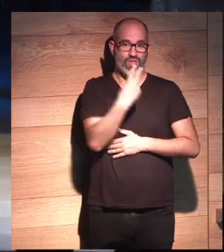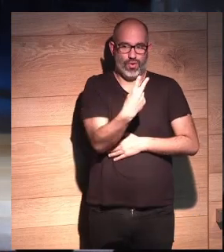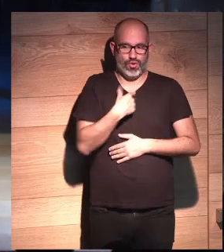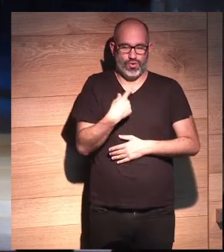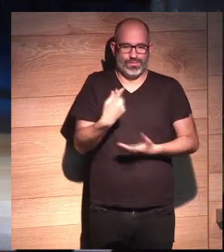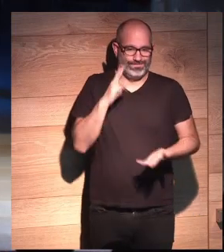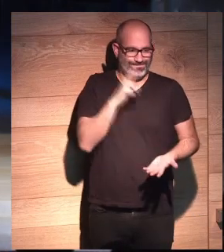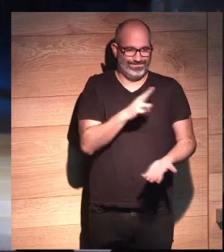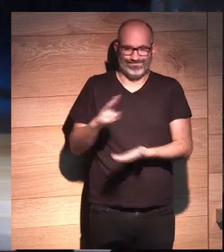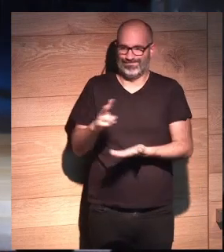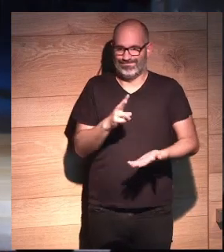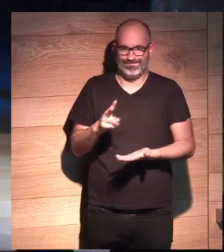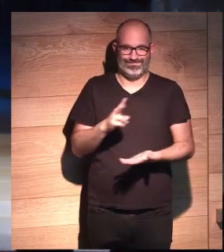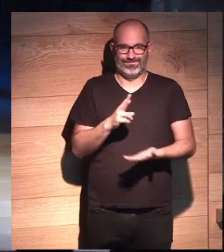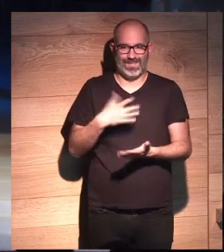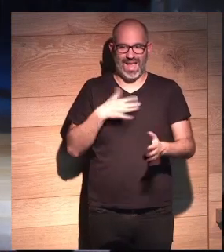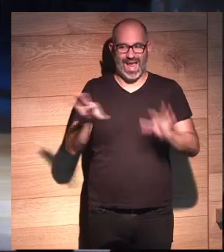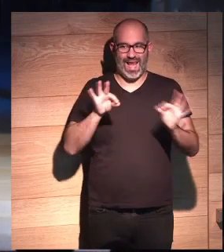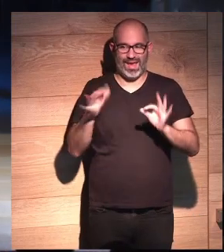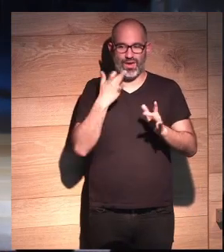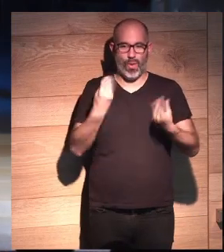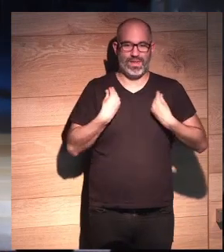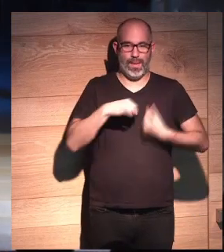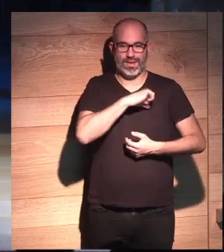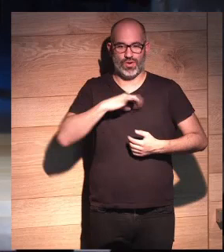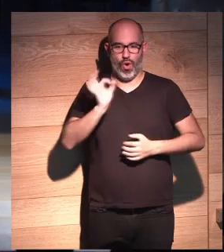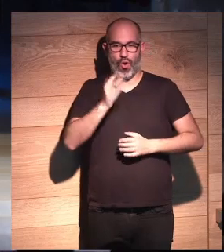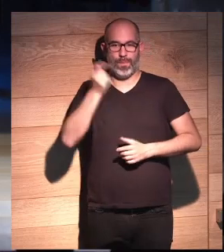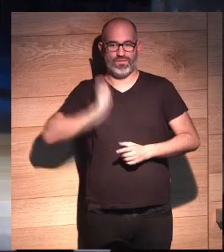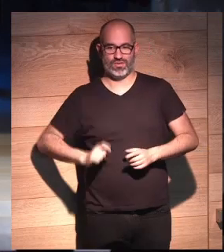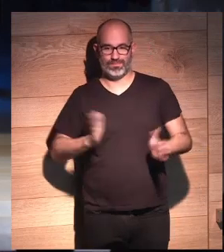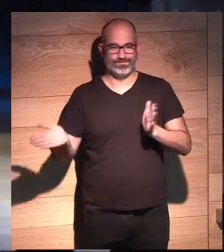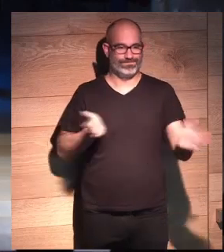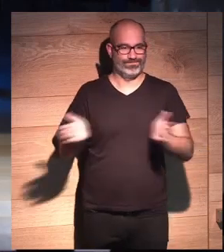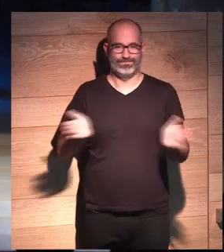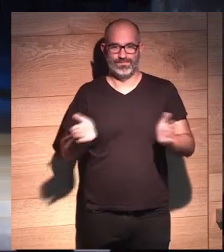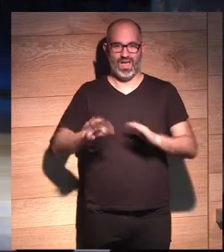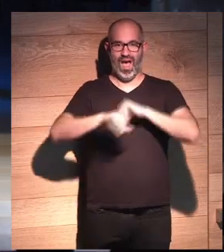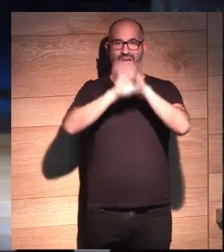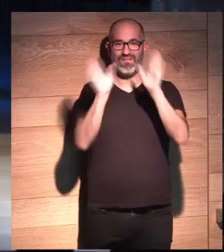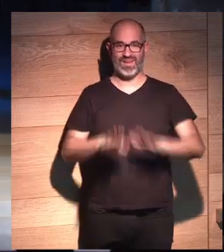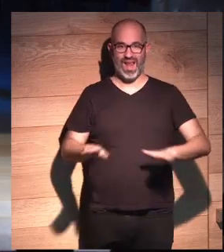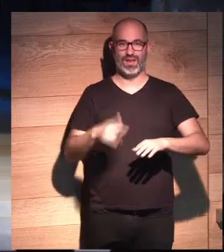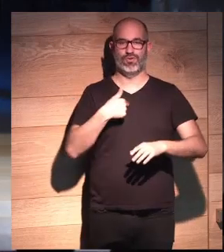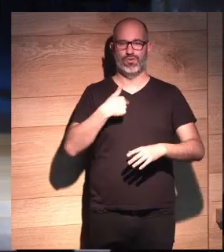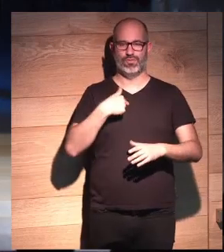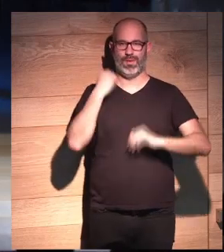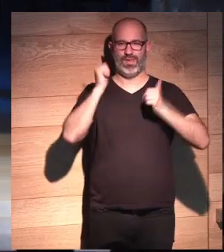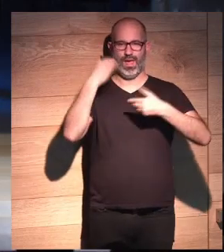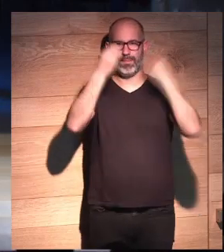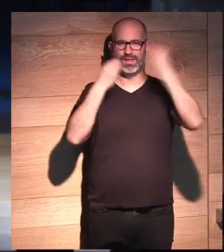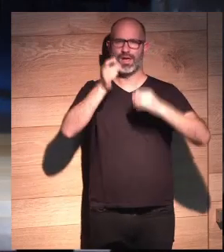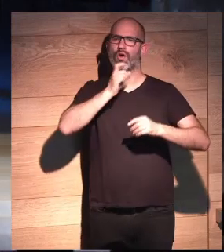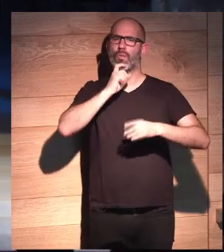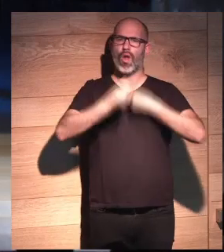veo constantemente obligada a tener que elegir entre mi vida personal y mi vida familiar. Es por eso que empecé a pensar cómo lo